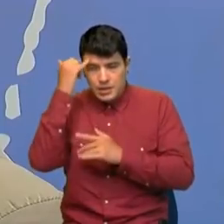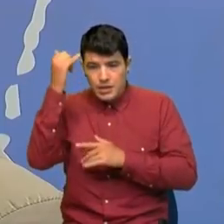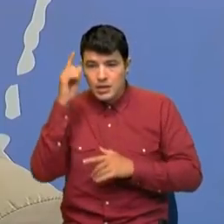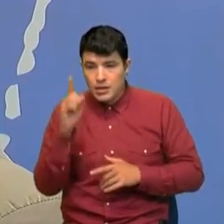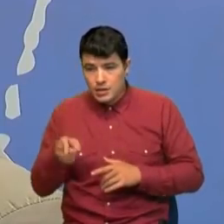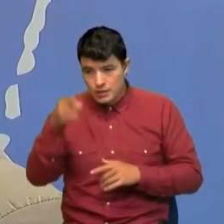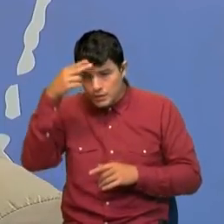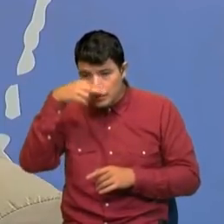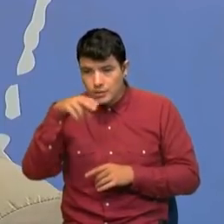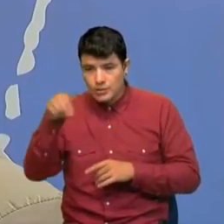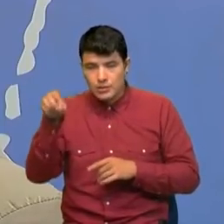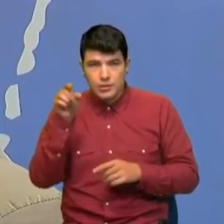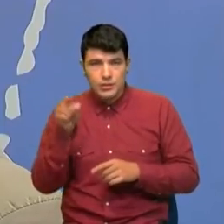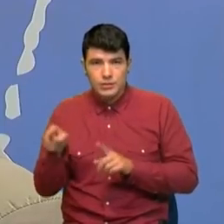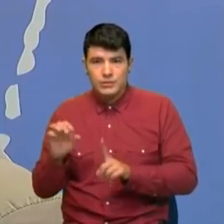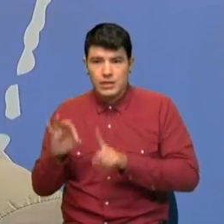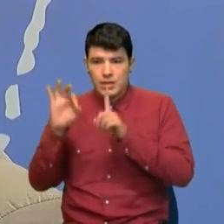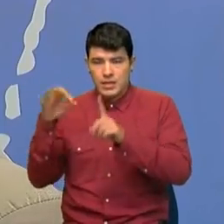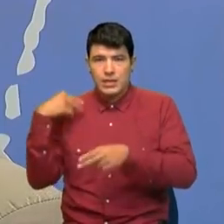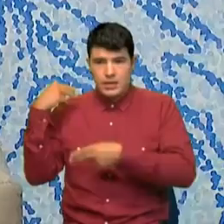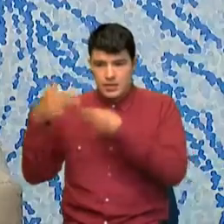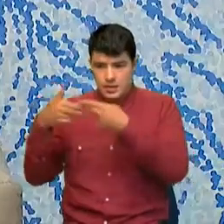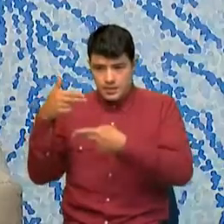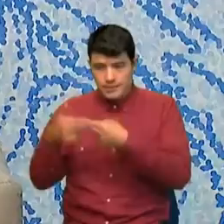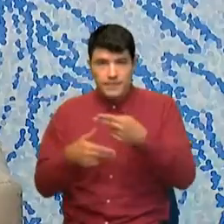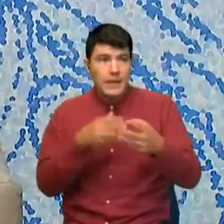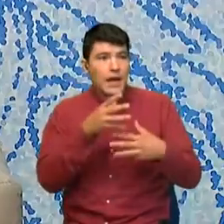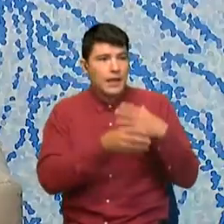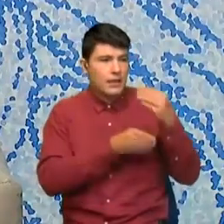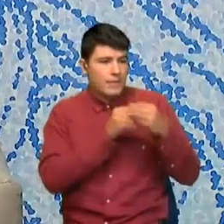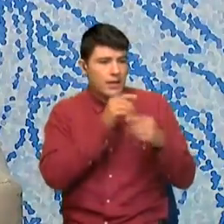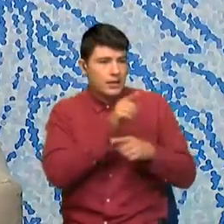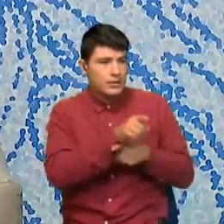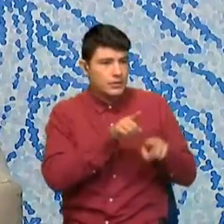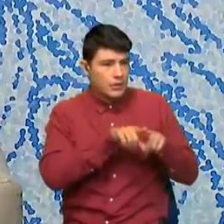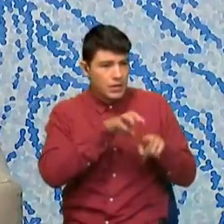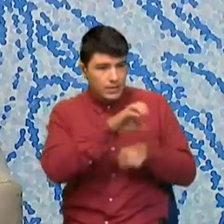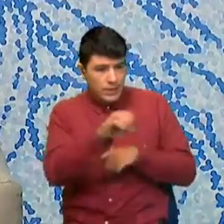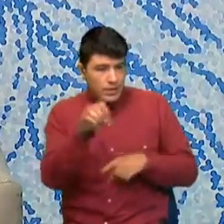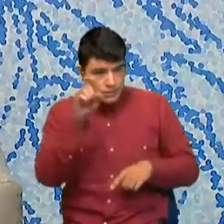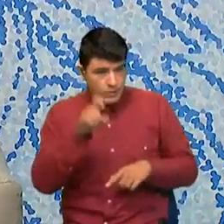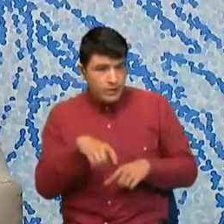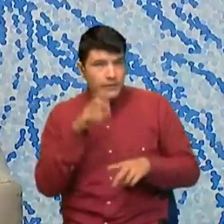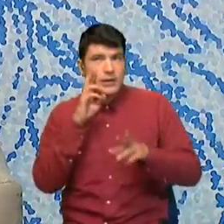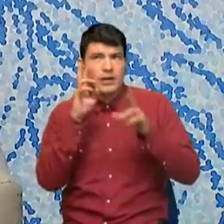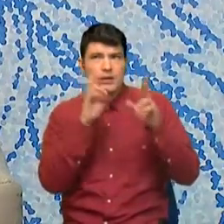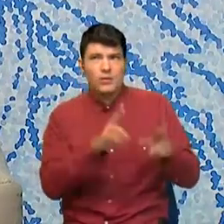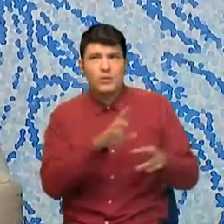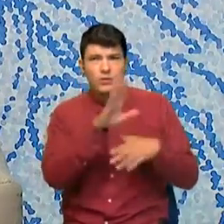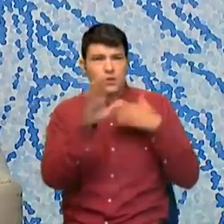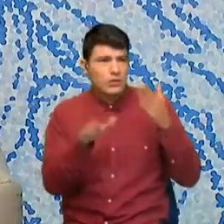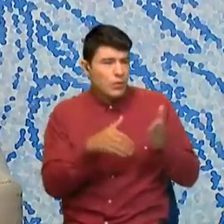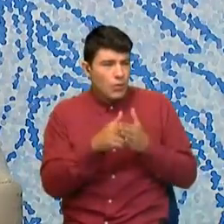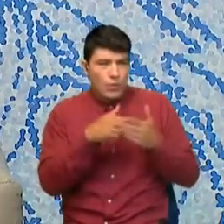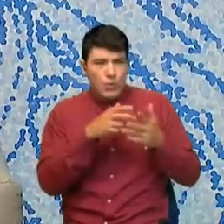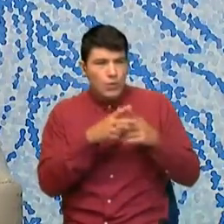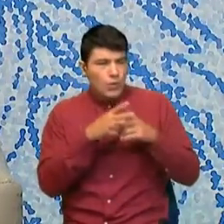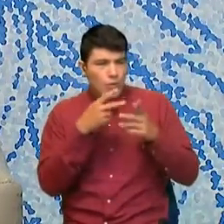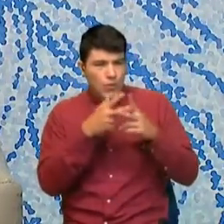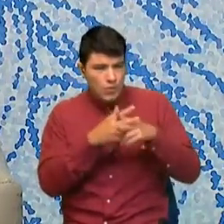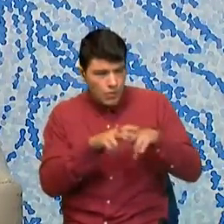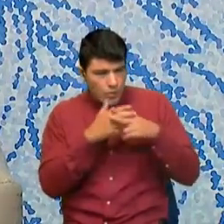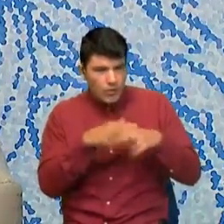ostenta la calidad como tal de heredero. ¿Y los hermanos tendrían que reconocerle las mejoras, tendrían que reconocerle